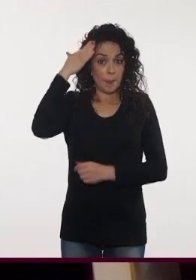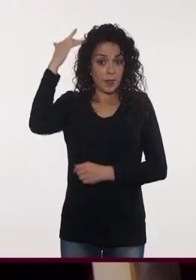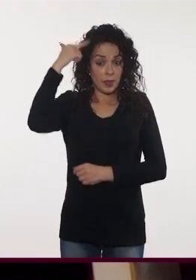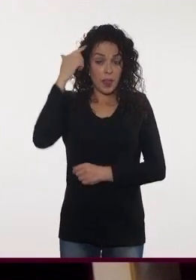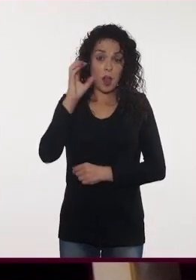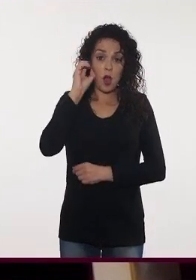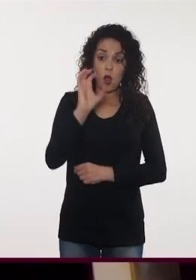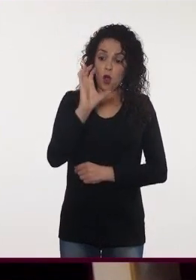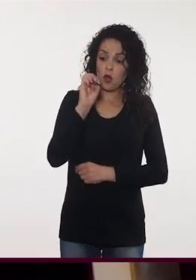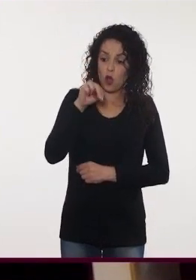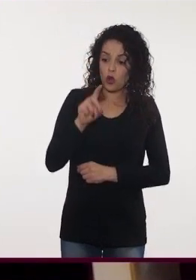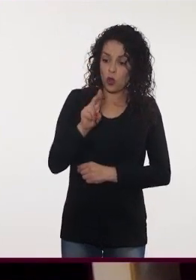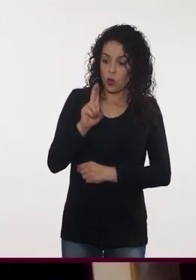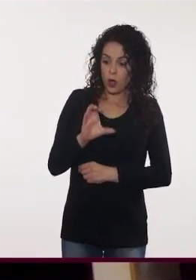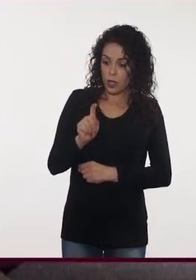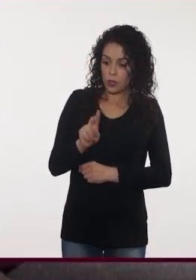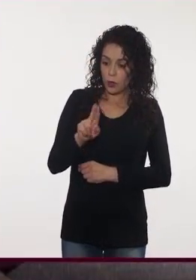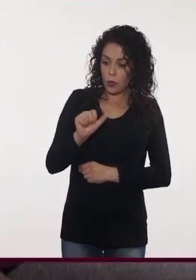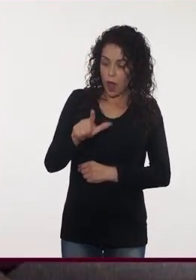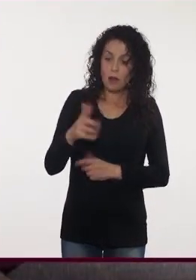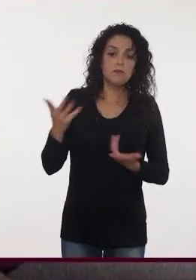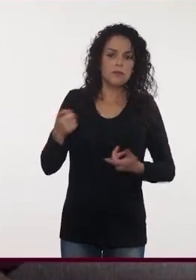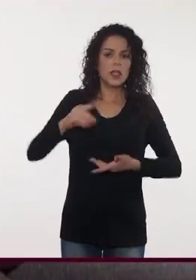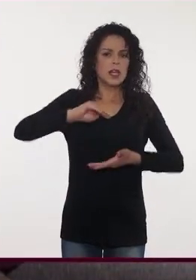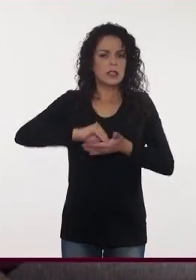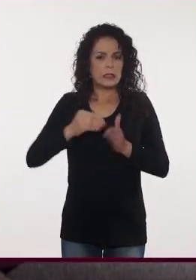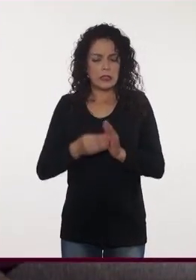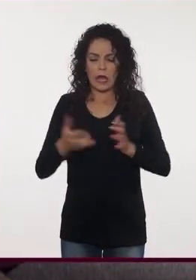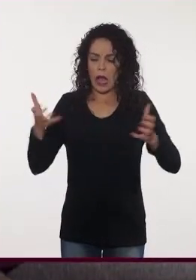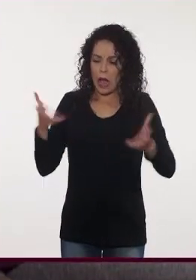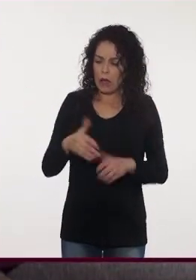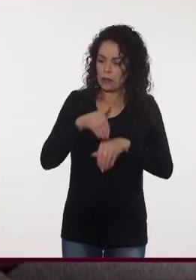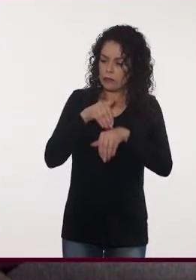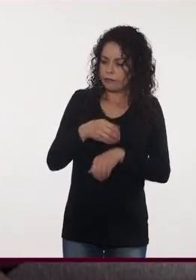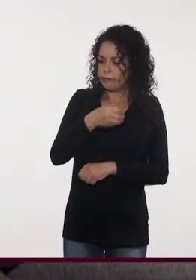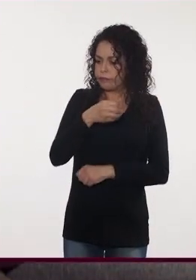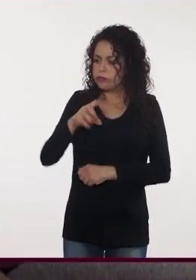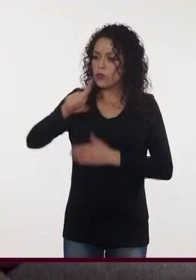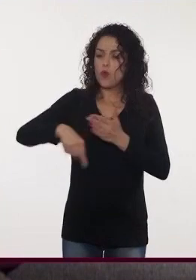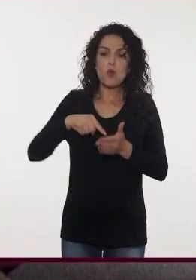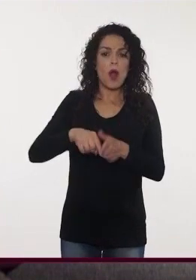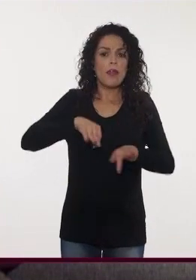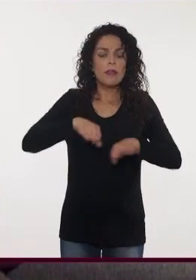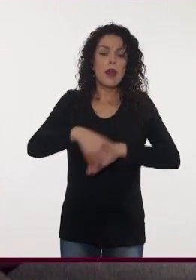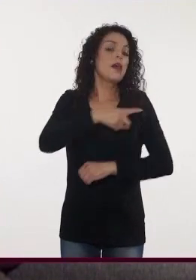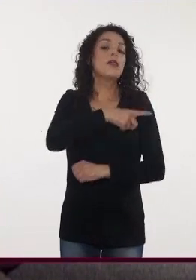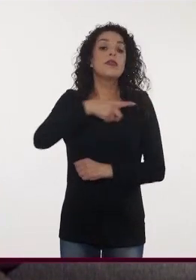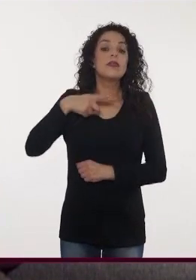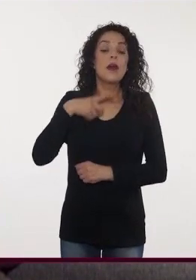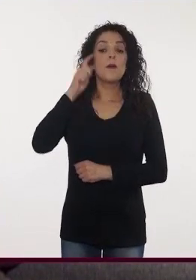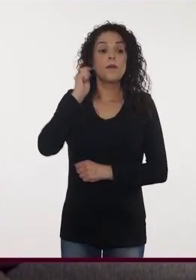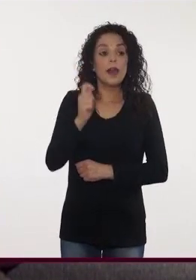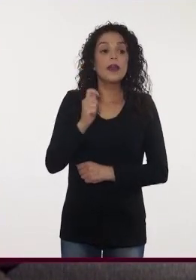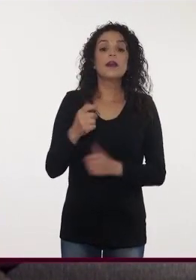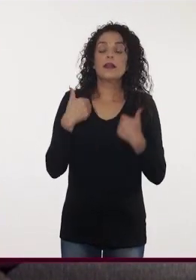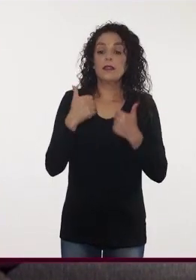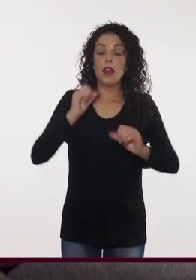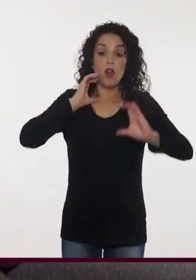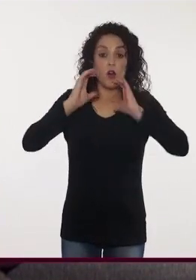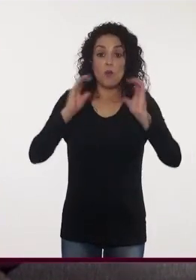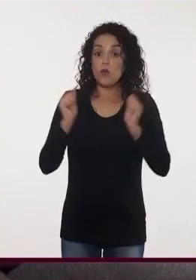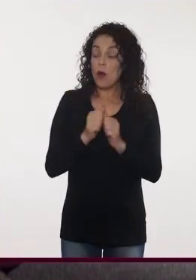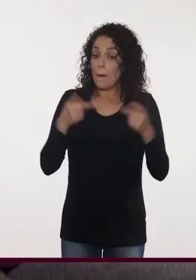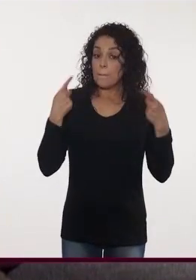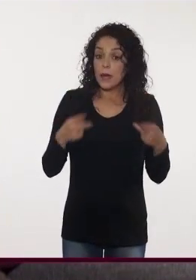o conductuales, además de seguir las estrategias, los centros de trabajo deben asegurar que la comunicación con estas